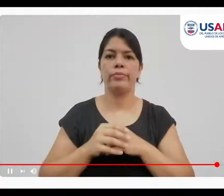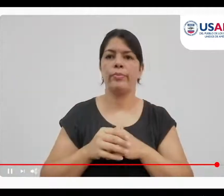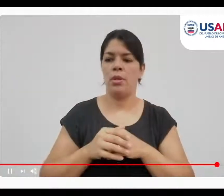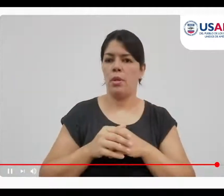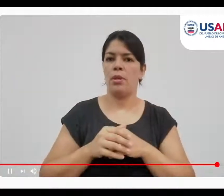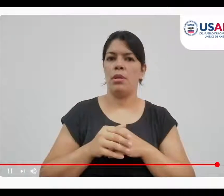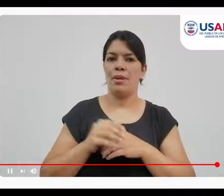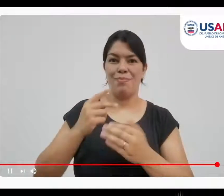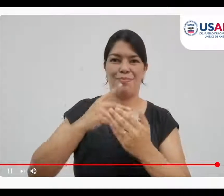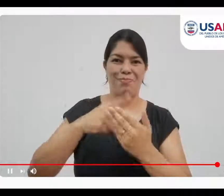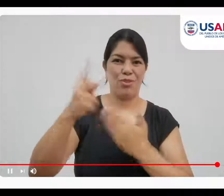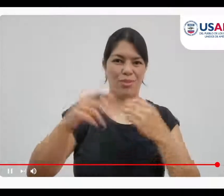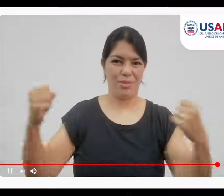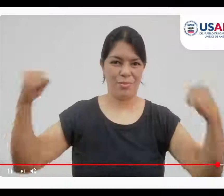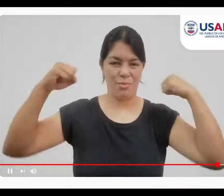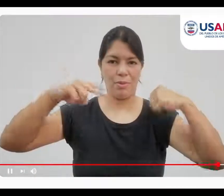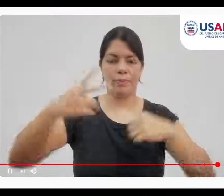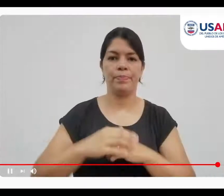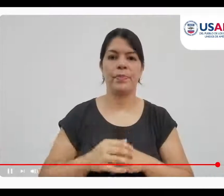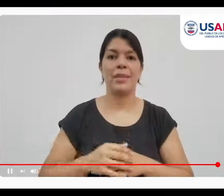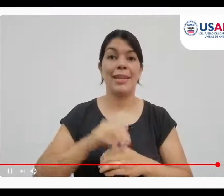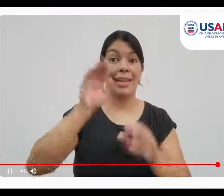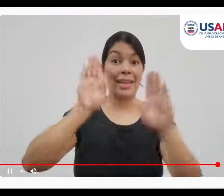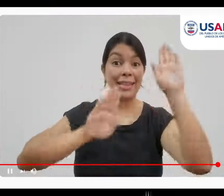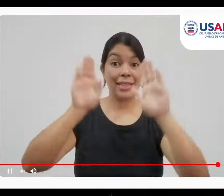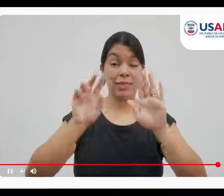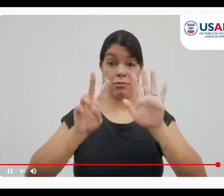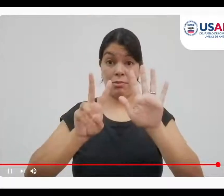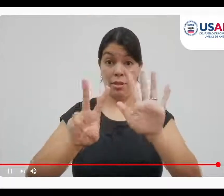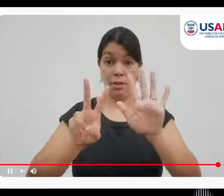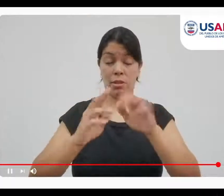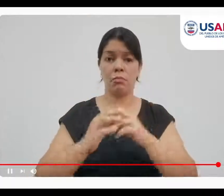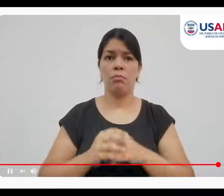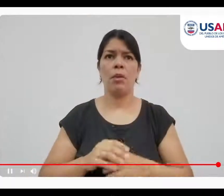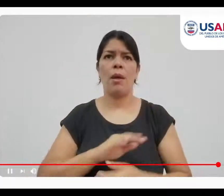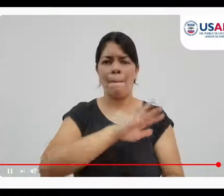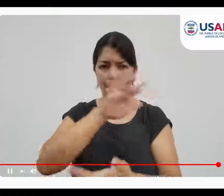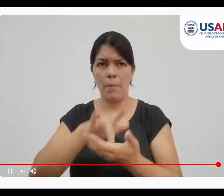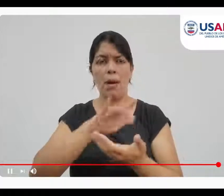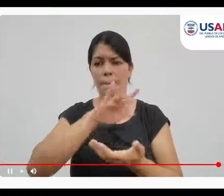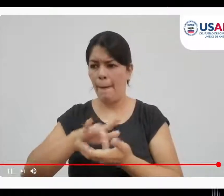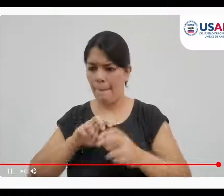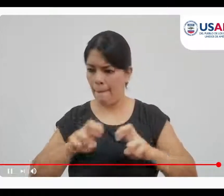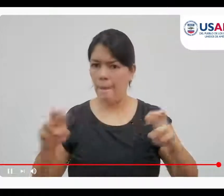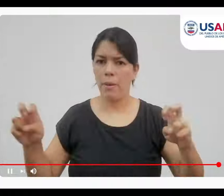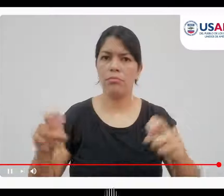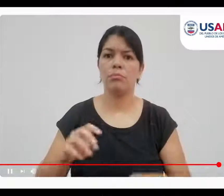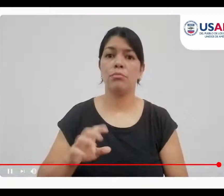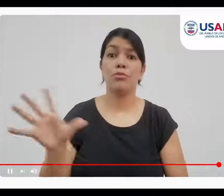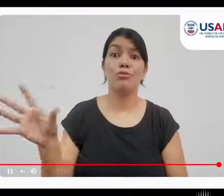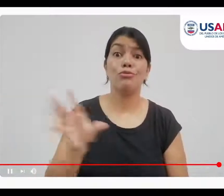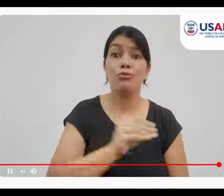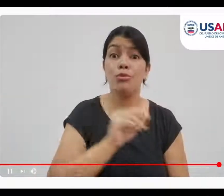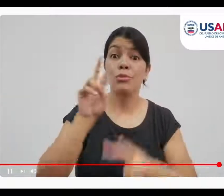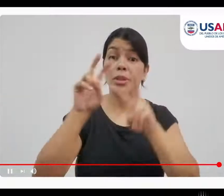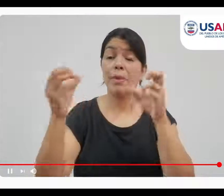a estos de Proyecto Sport Power, a estos 7 candidatos a la alcaldía municipal, y todos hablaban de inclusión. O sea, todos tuvieron